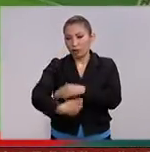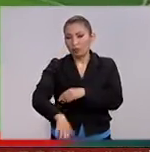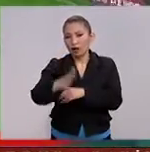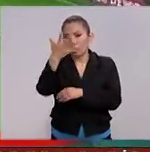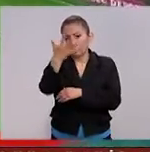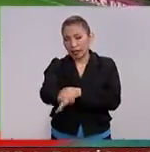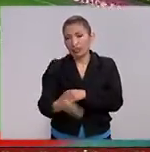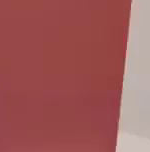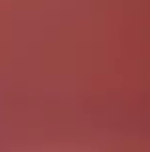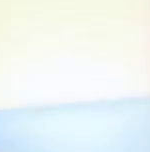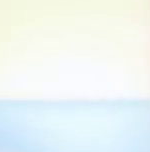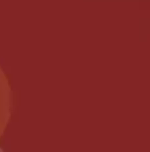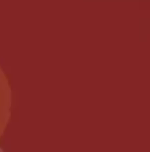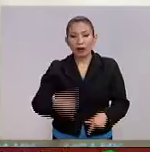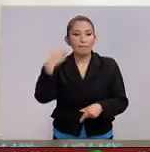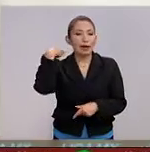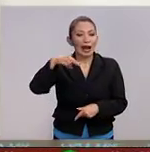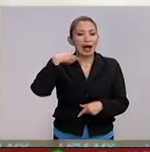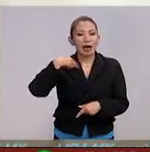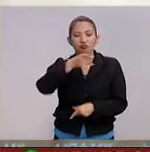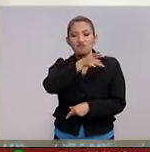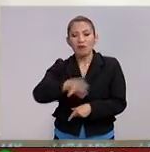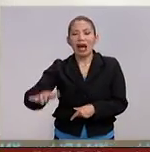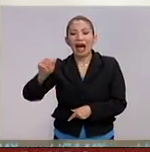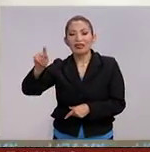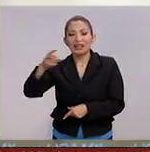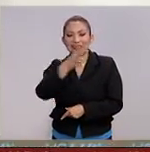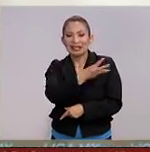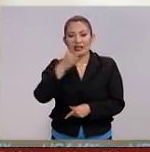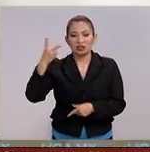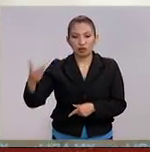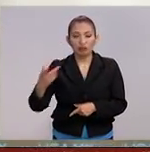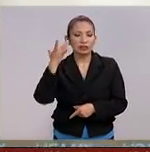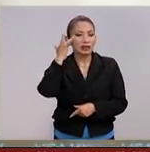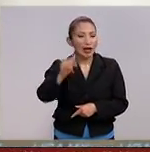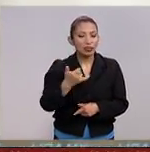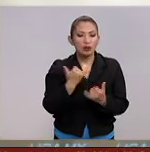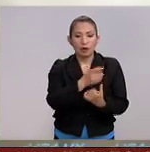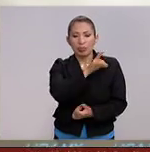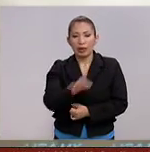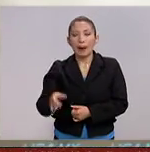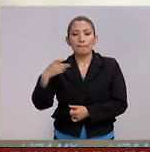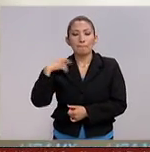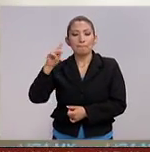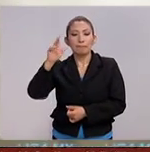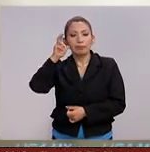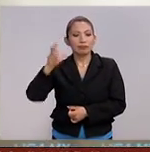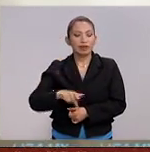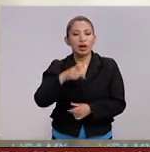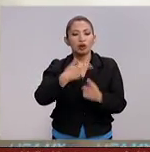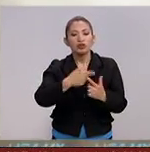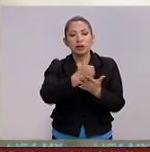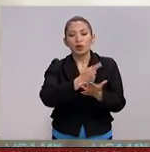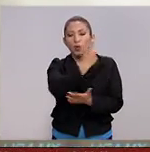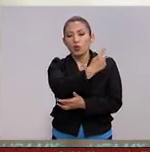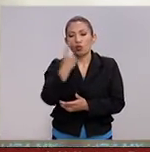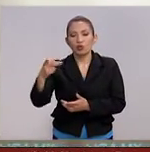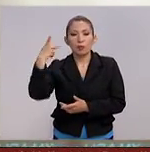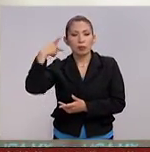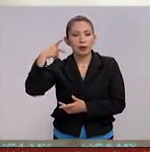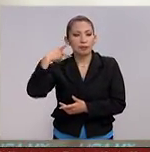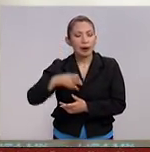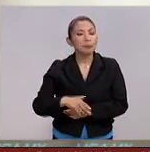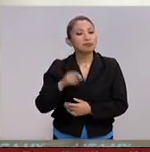10 es de esta forma el pp gana las tres por dos santos hacer lo mismo con pachuca cruz azul empató uno con puebla